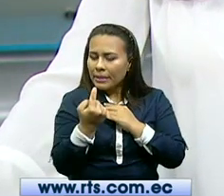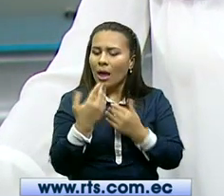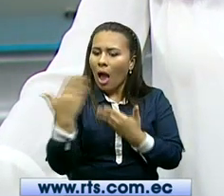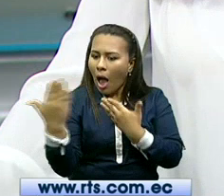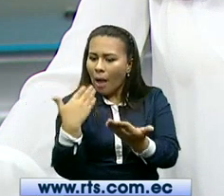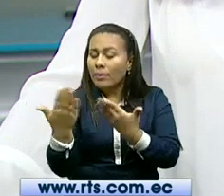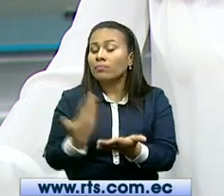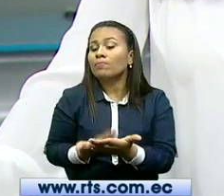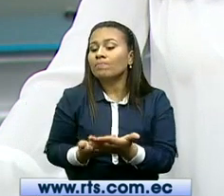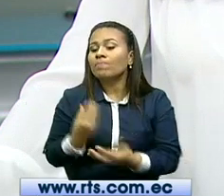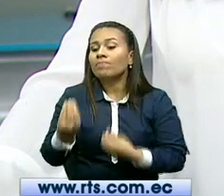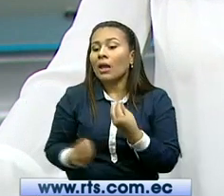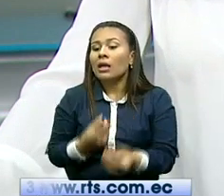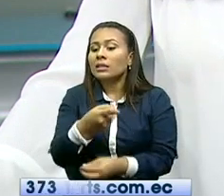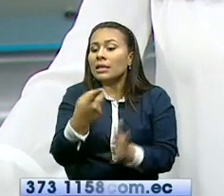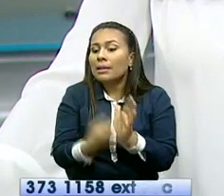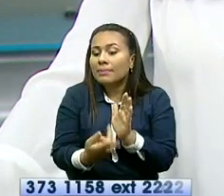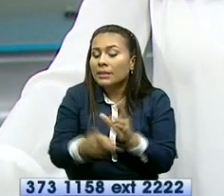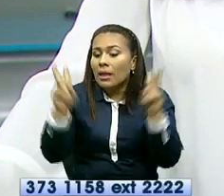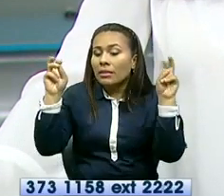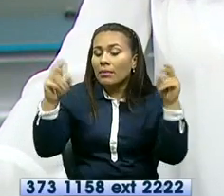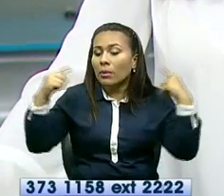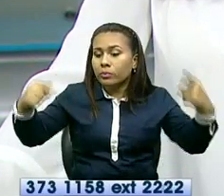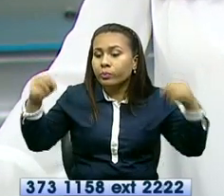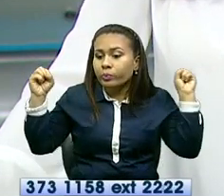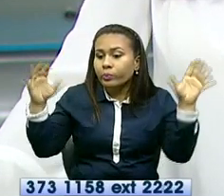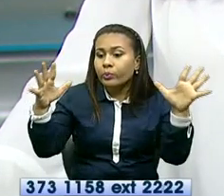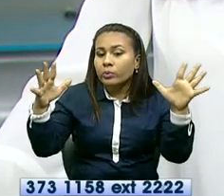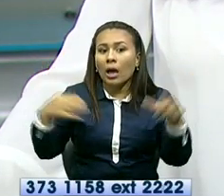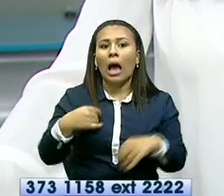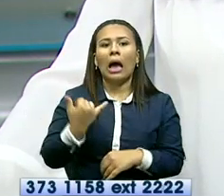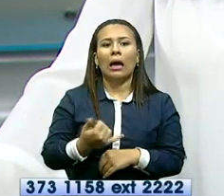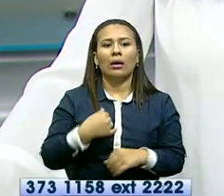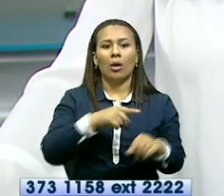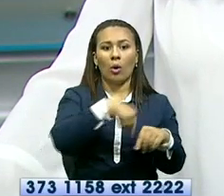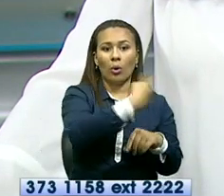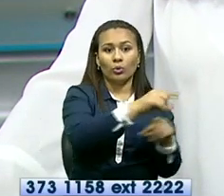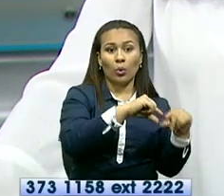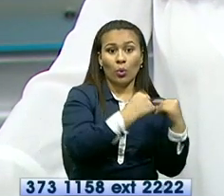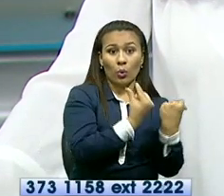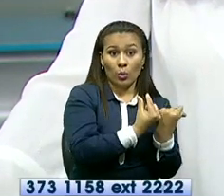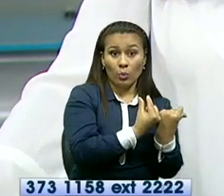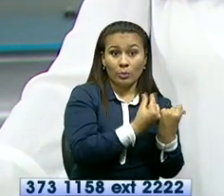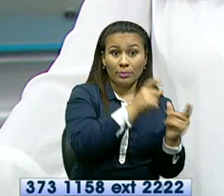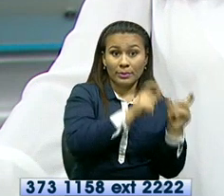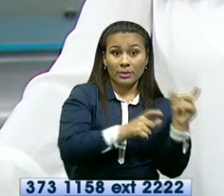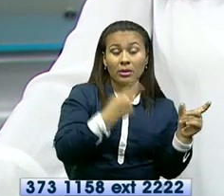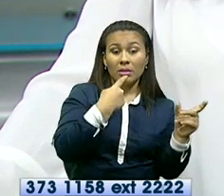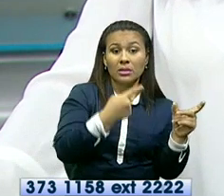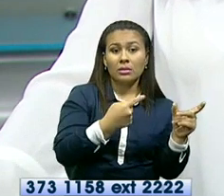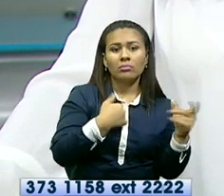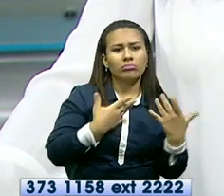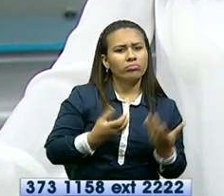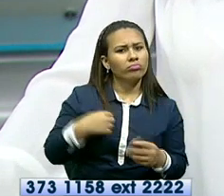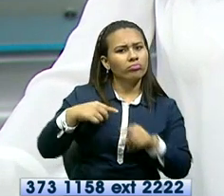rindan cuentas sobre el tema. En la oposición se anuncian acciones en contra de quienes estaban al frente del proyecto.